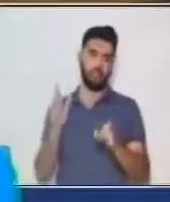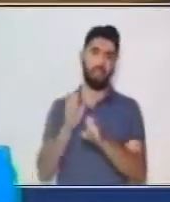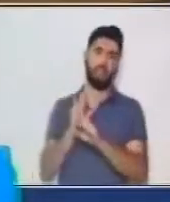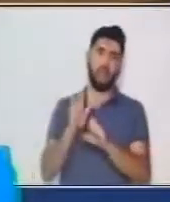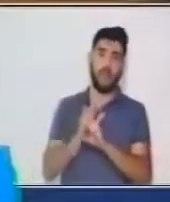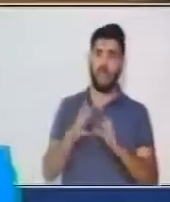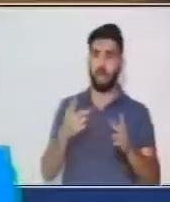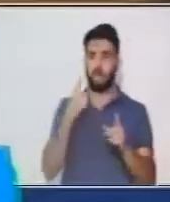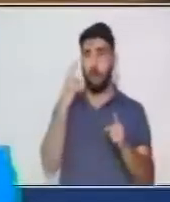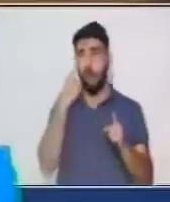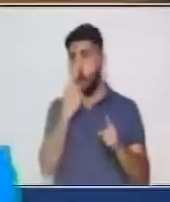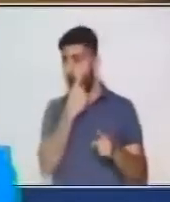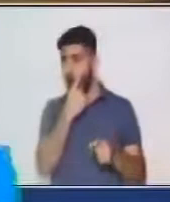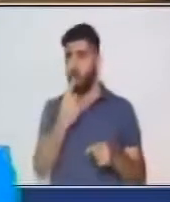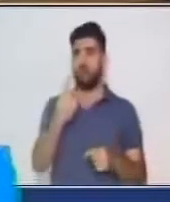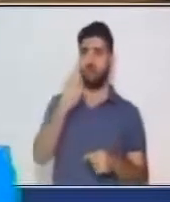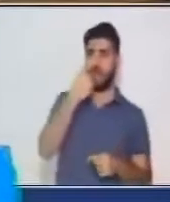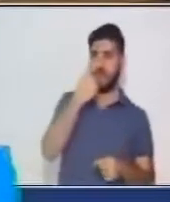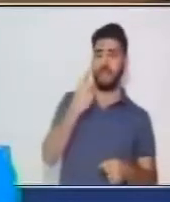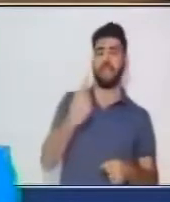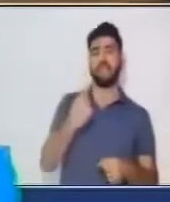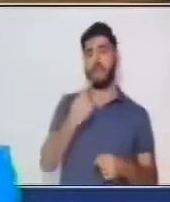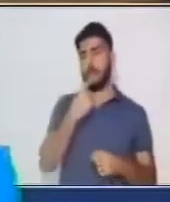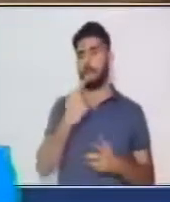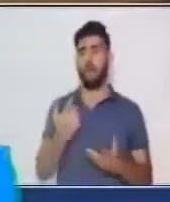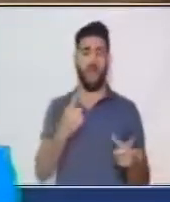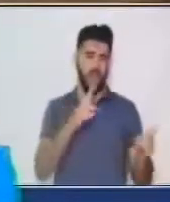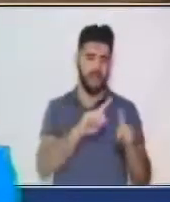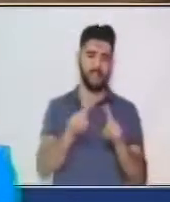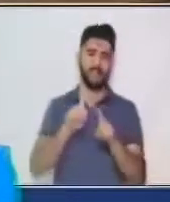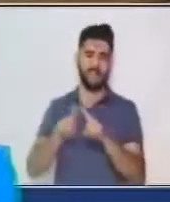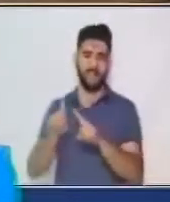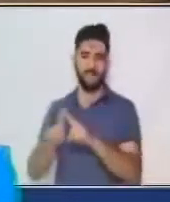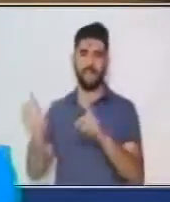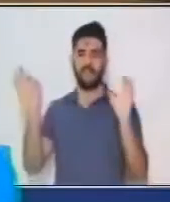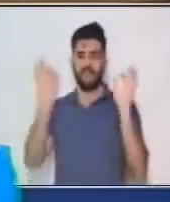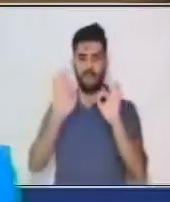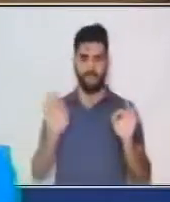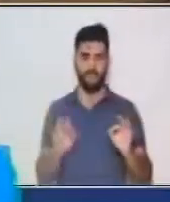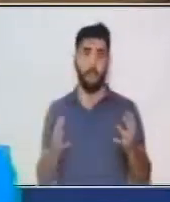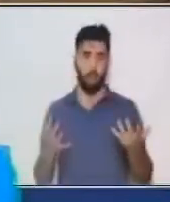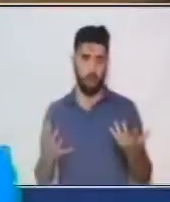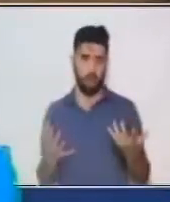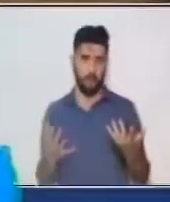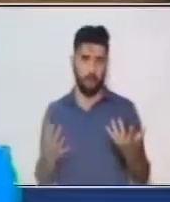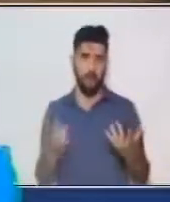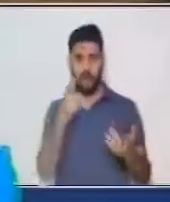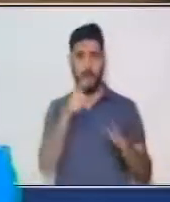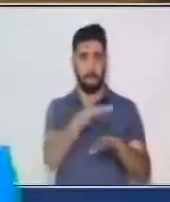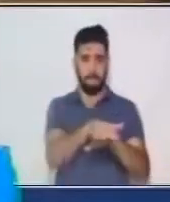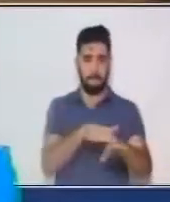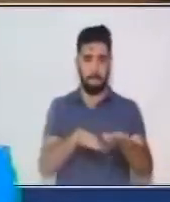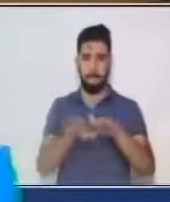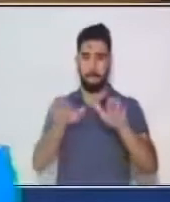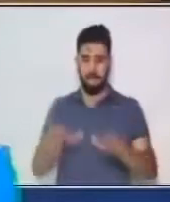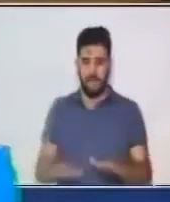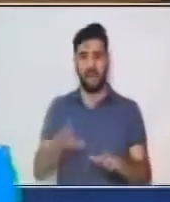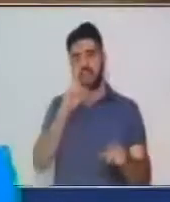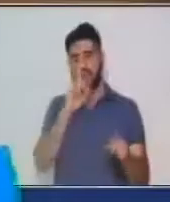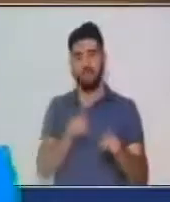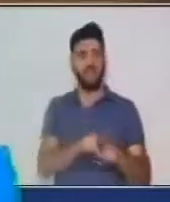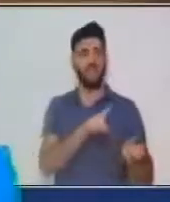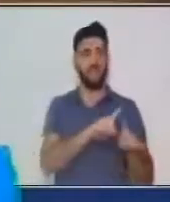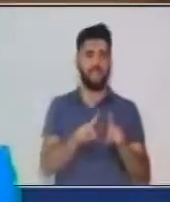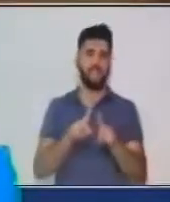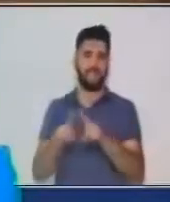los ojos, la nariz, la boca, de diferente forma, o las patas diferentes, o de diferentes colores. Porque todos